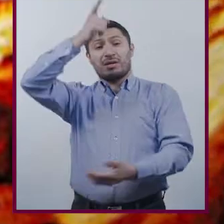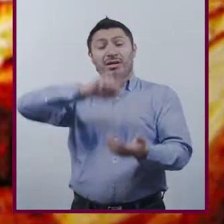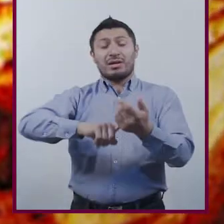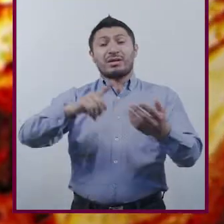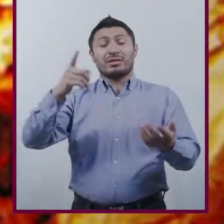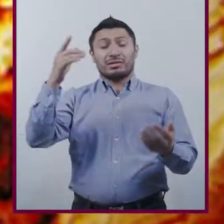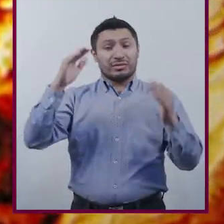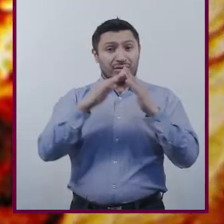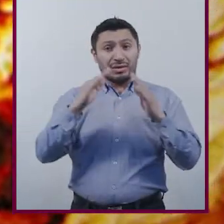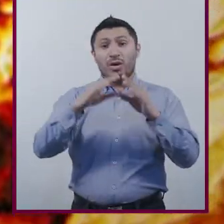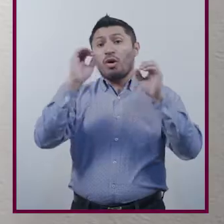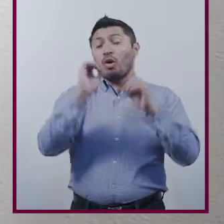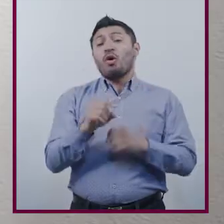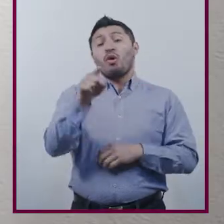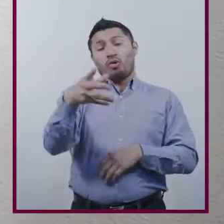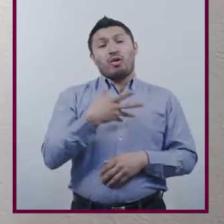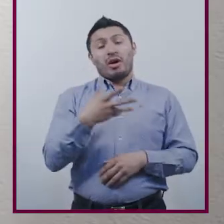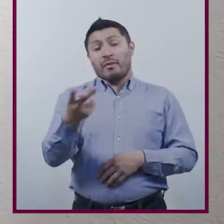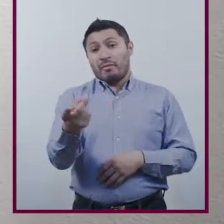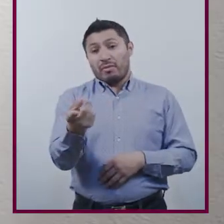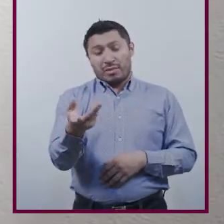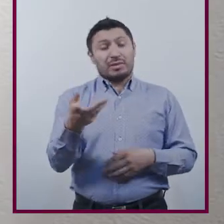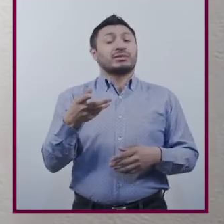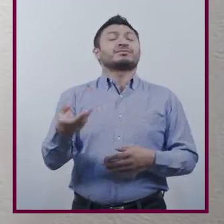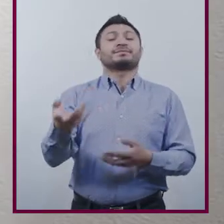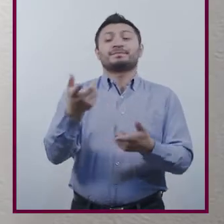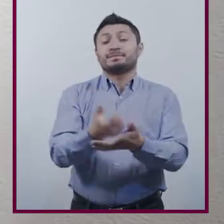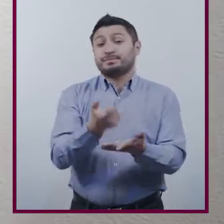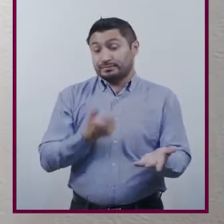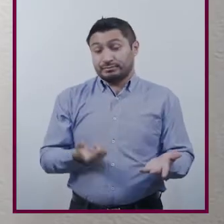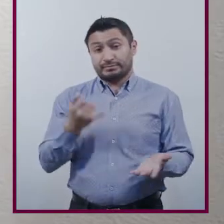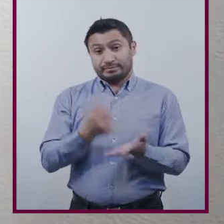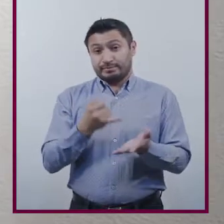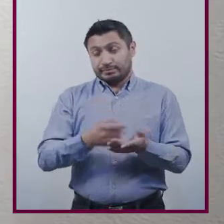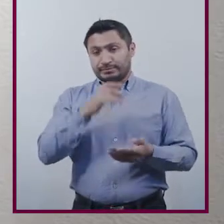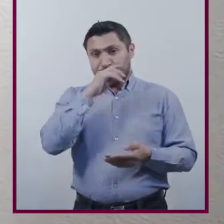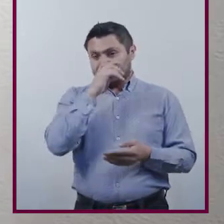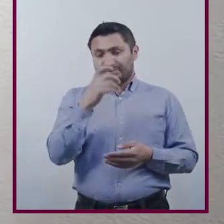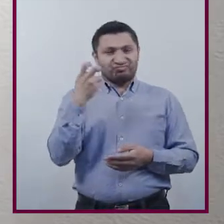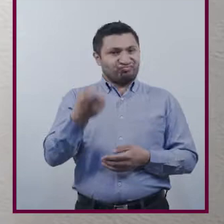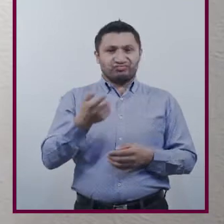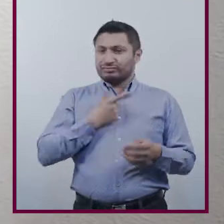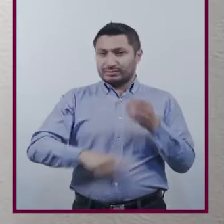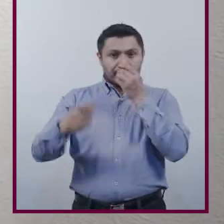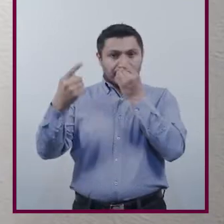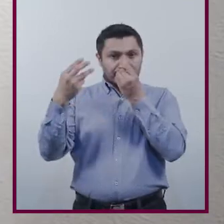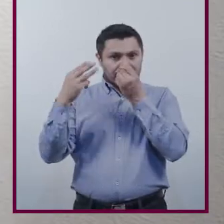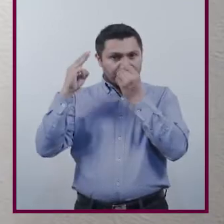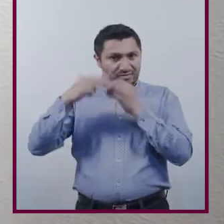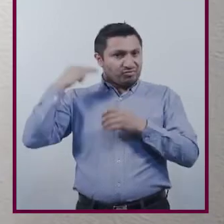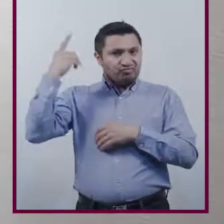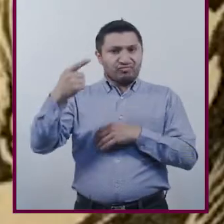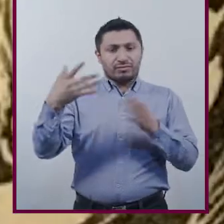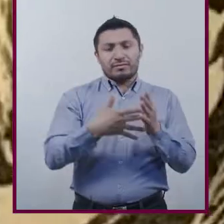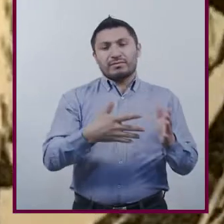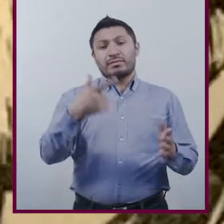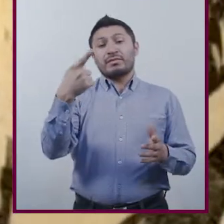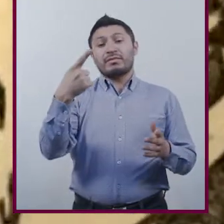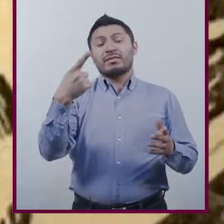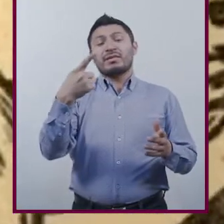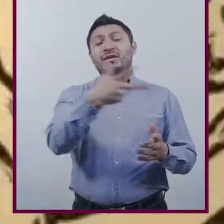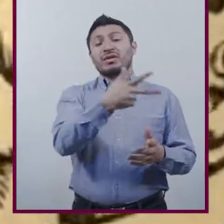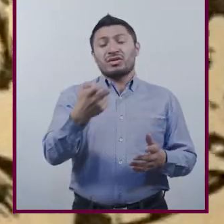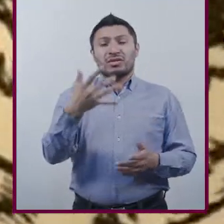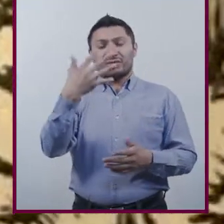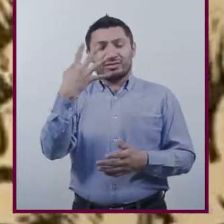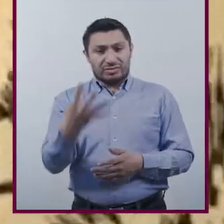o por la posesión de un perro. Cansados de esta situación, en marzo de 1854, liberales y conservadores proclamaron